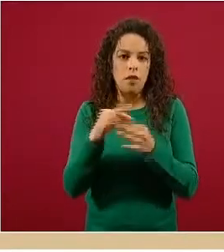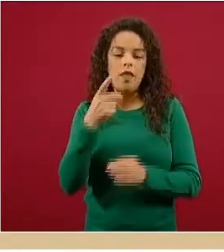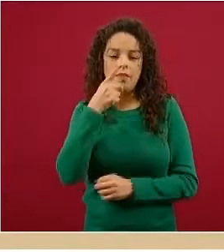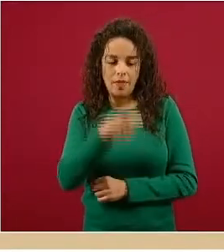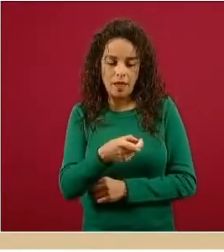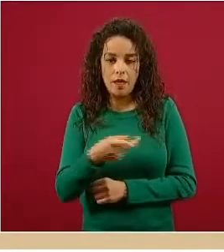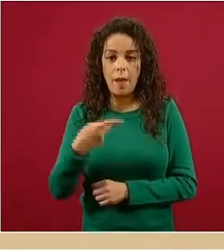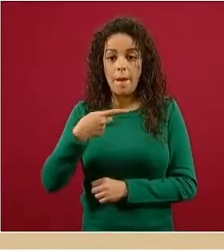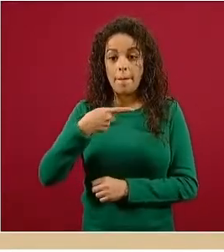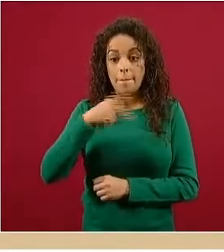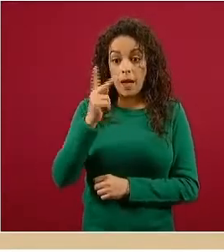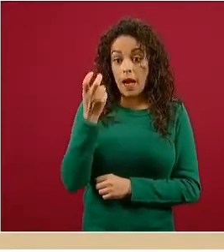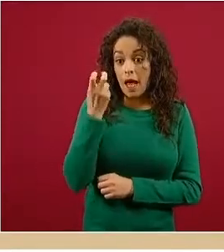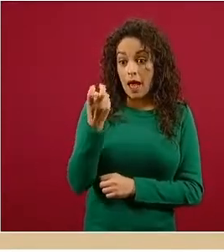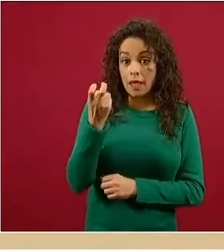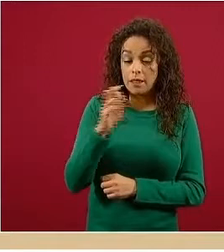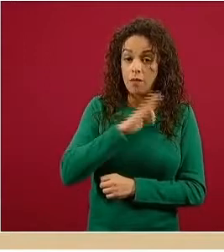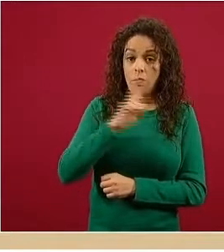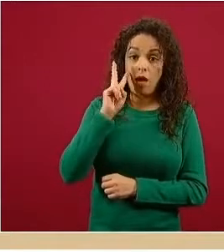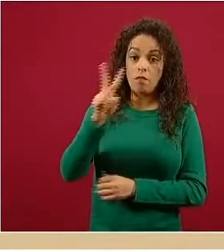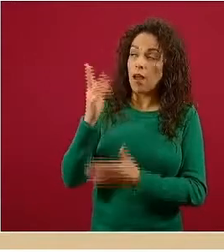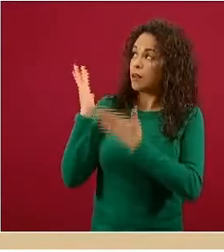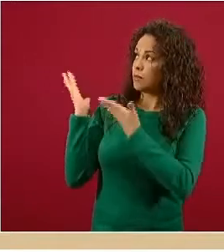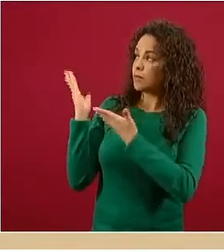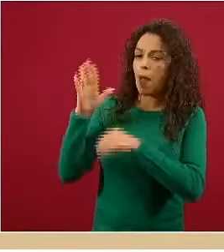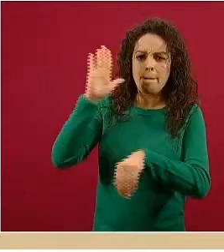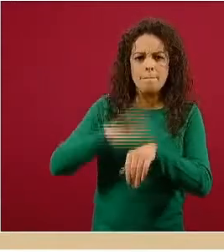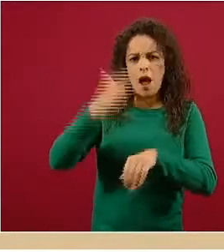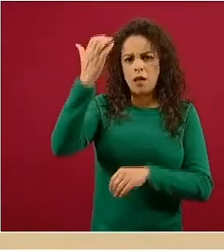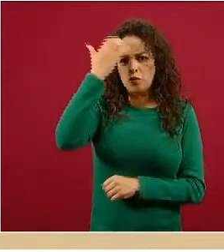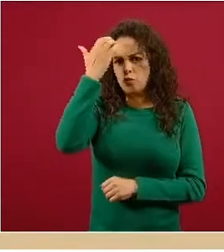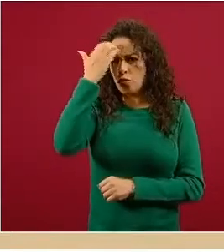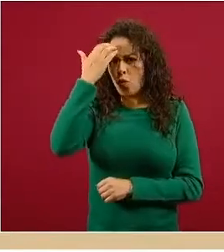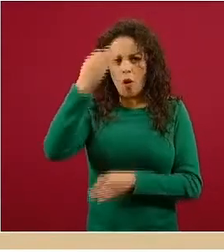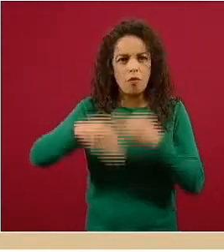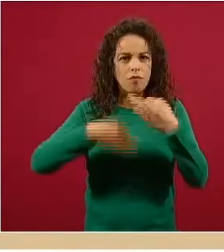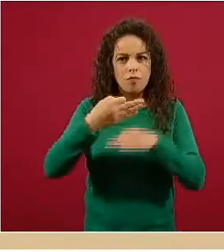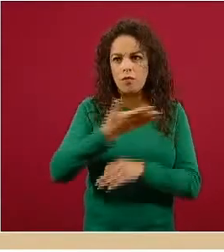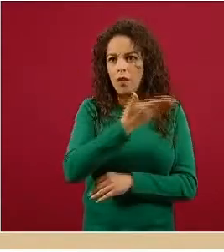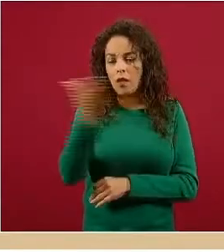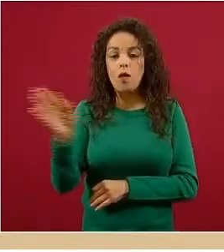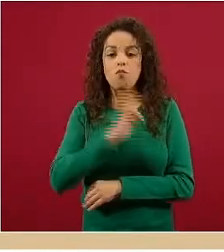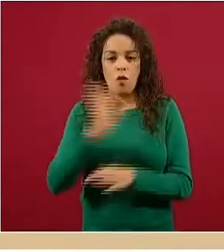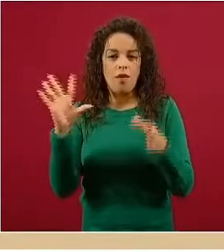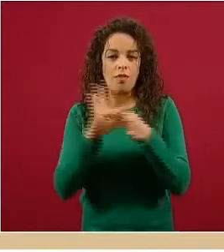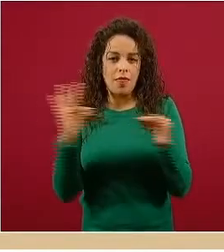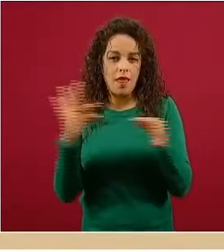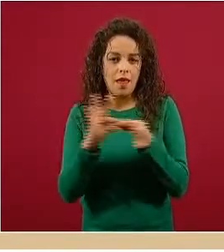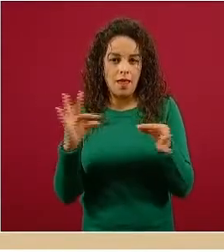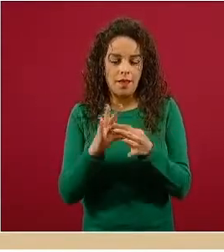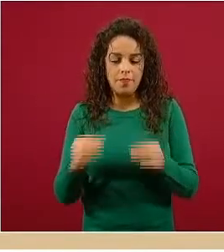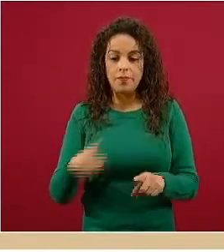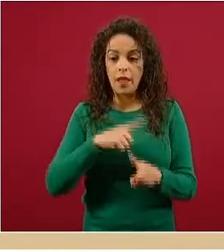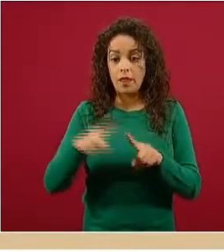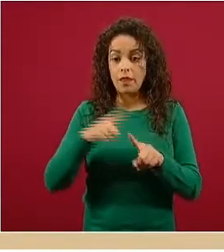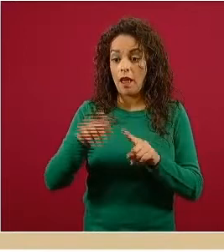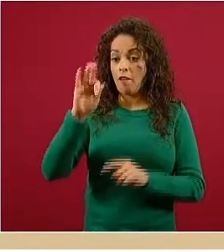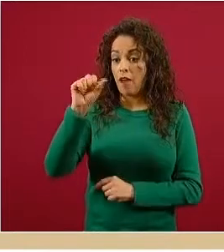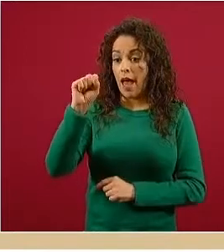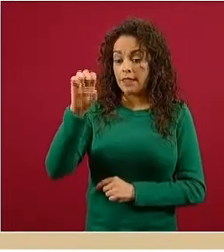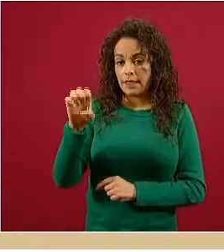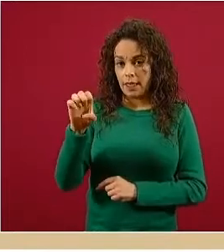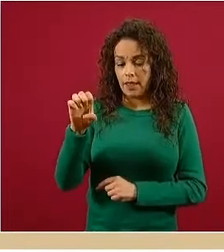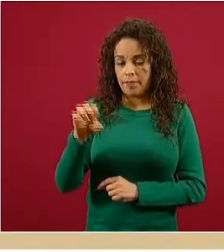igual, es diferente en cada persona y eso siempre tenemos que tenerlo en cuenta en la parte individual. Generalmente